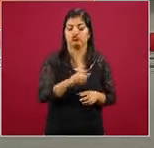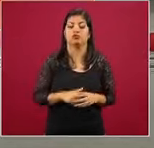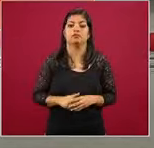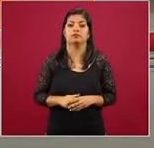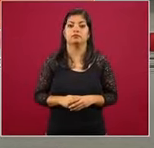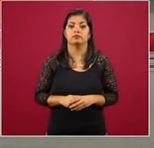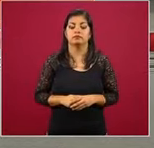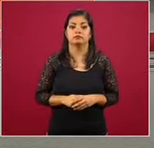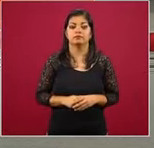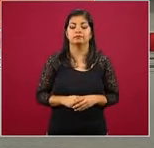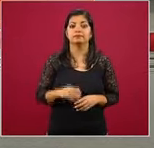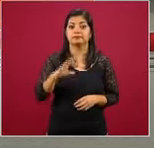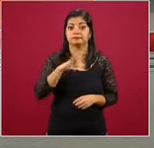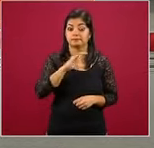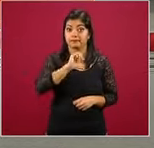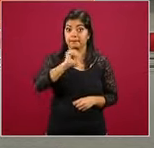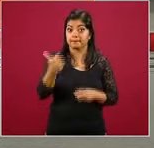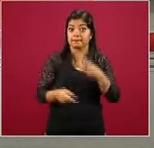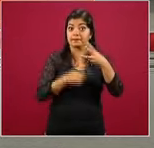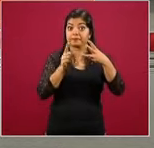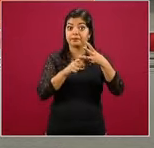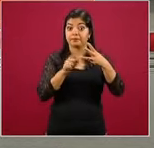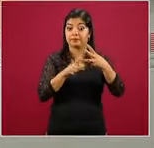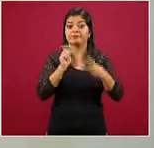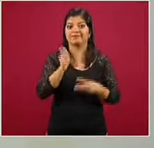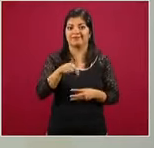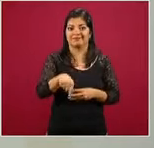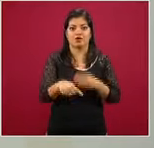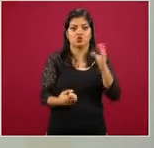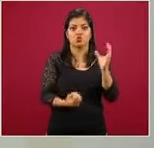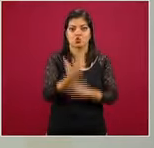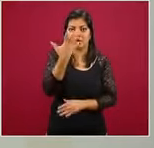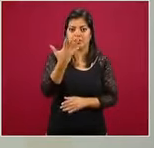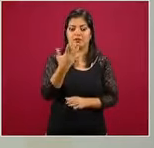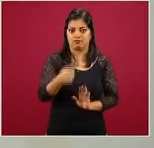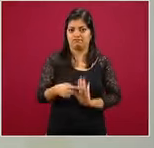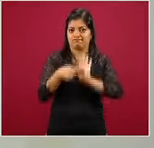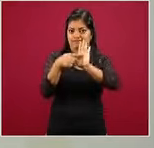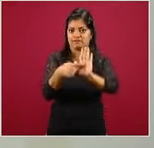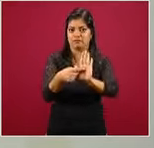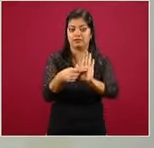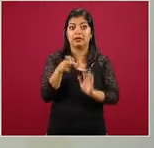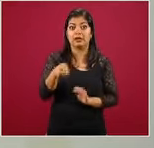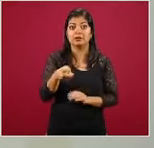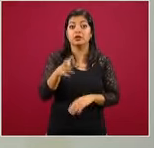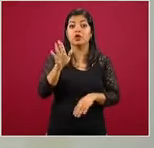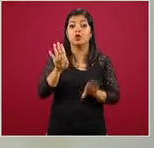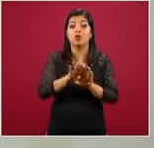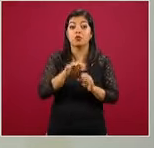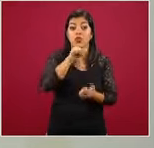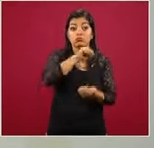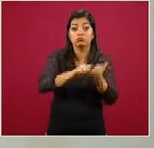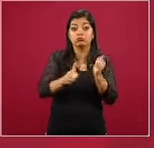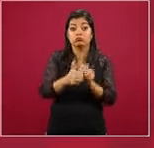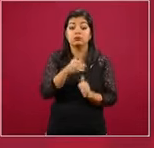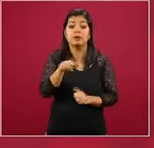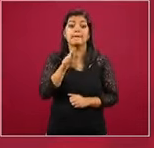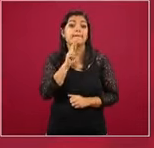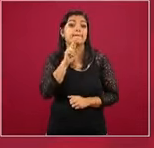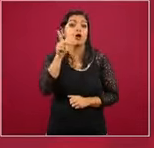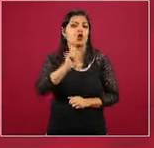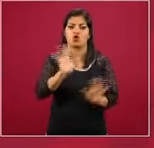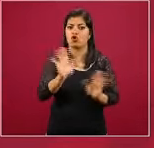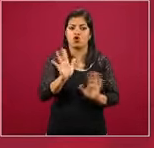Y ponemos un tercer elemento, que es esto, y lo ponemos no para que haga ruido o compita con los otros, sino para que